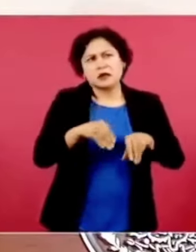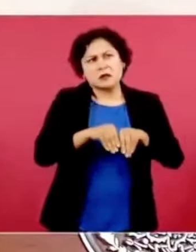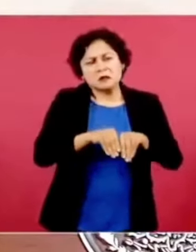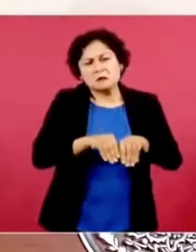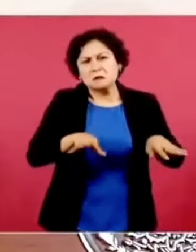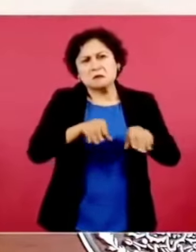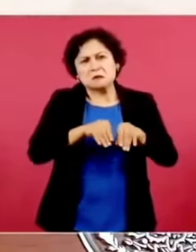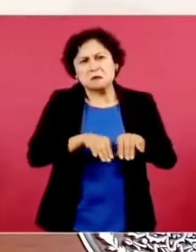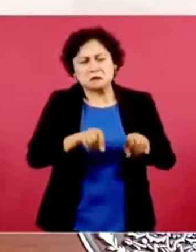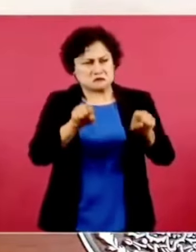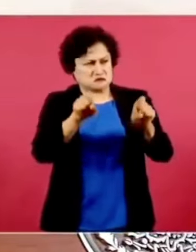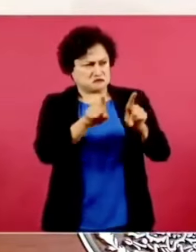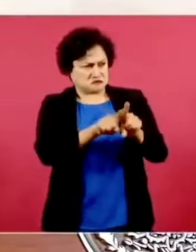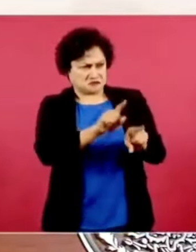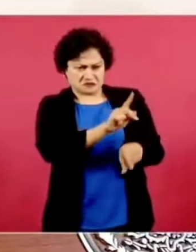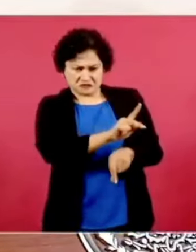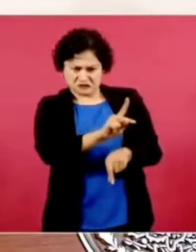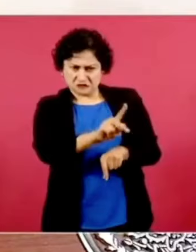atacarnos.